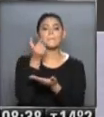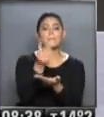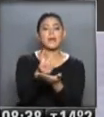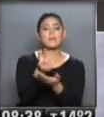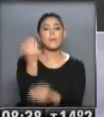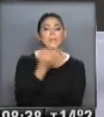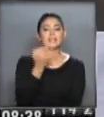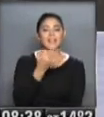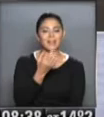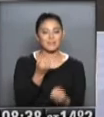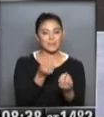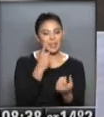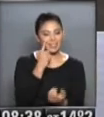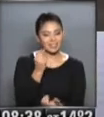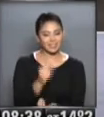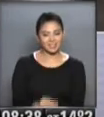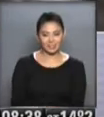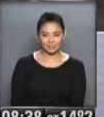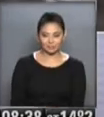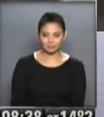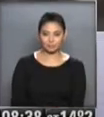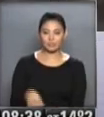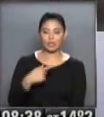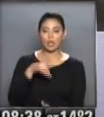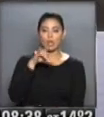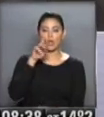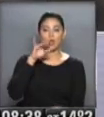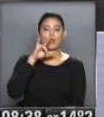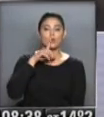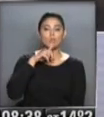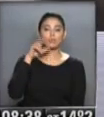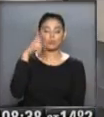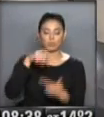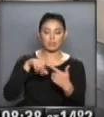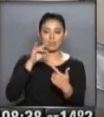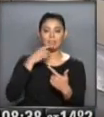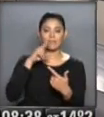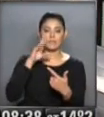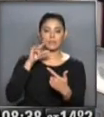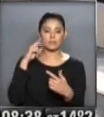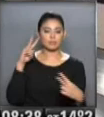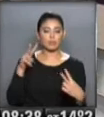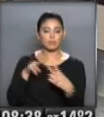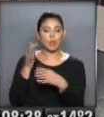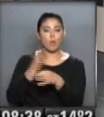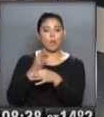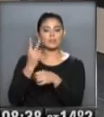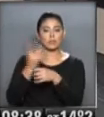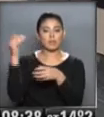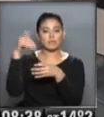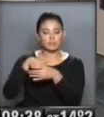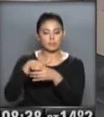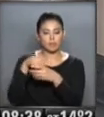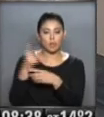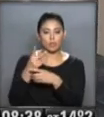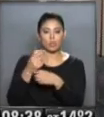Buen día. ¿Qué tal, chicos? Buen día. Muy buen día. Ruth y David se conocieron en la escuela secundaria. Ambos participaron del club de ciencias de su